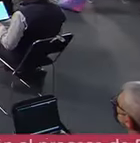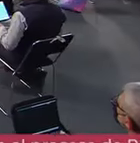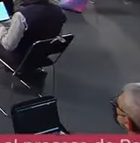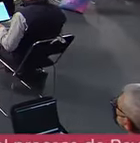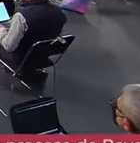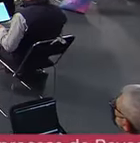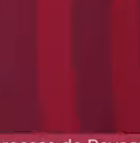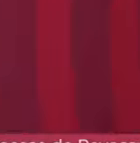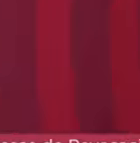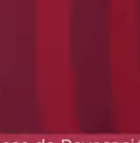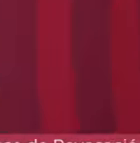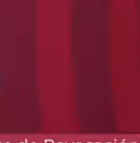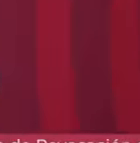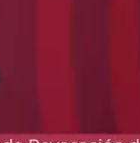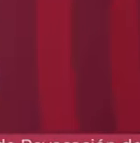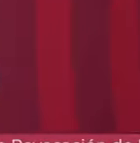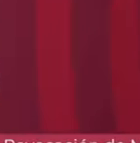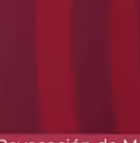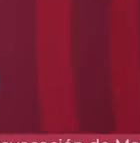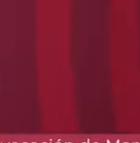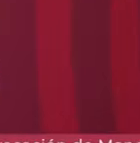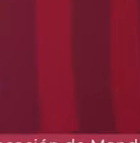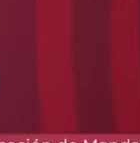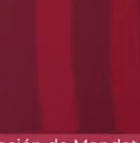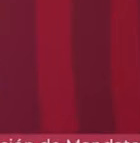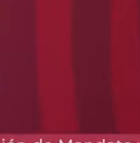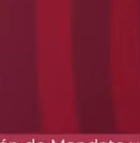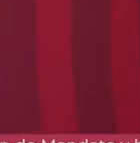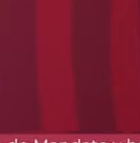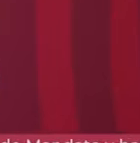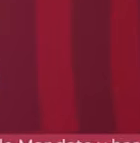Para hacer negocio, para robar.